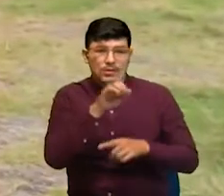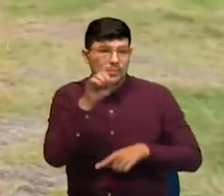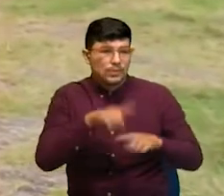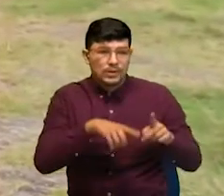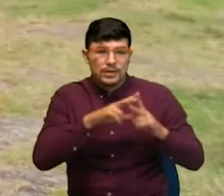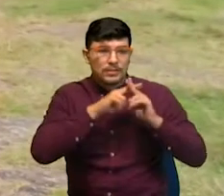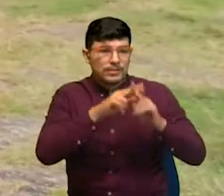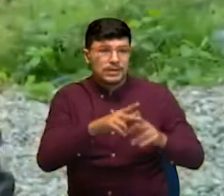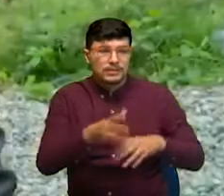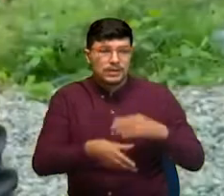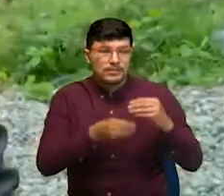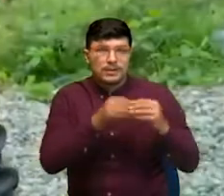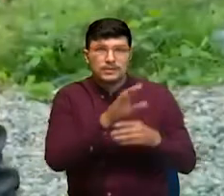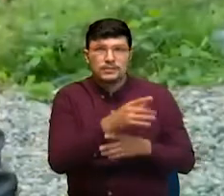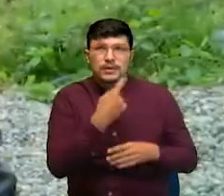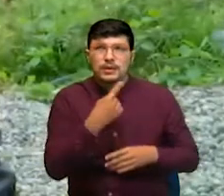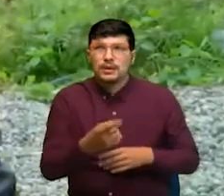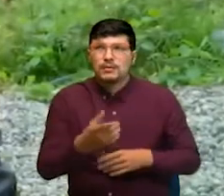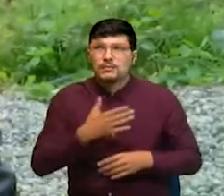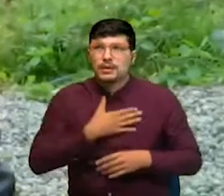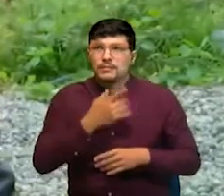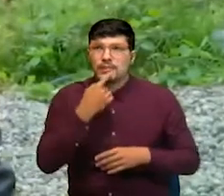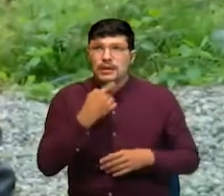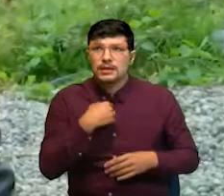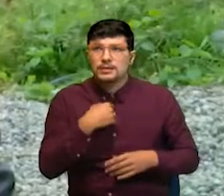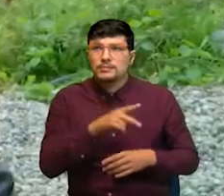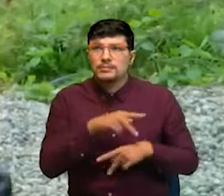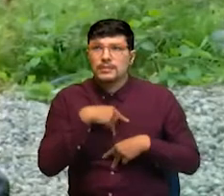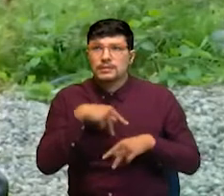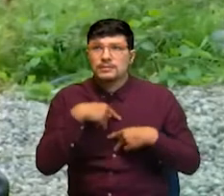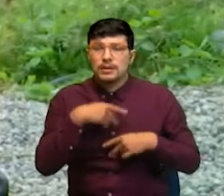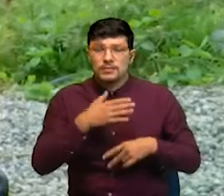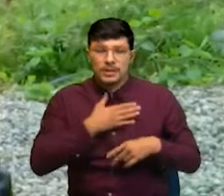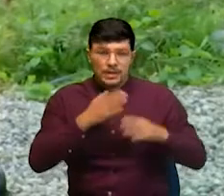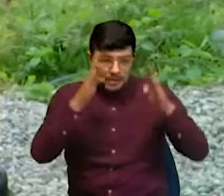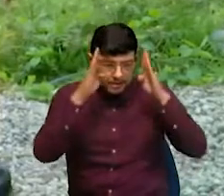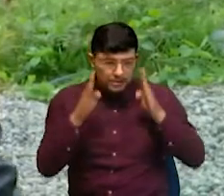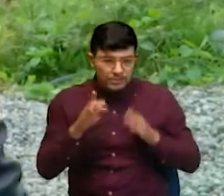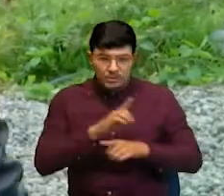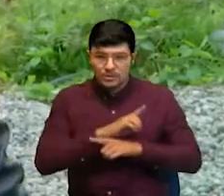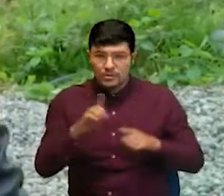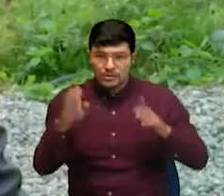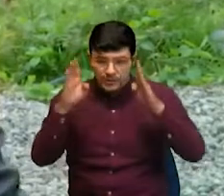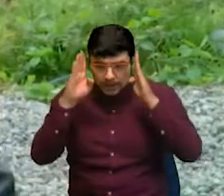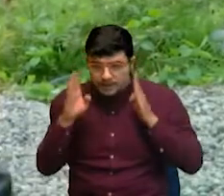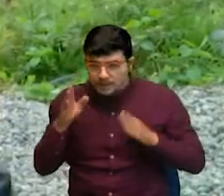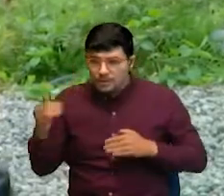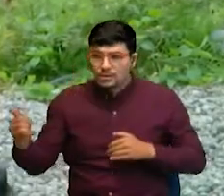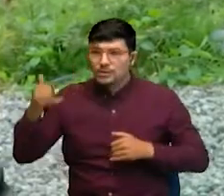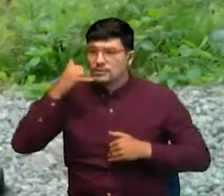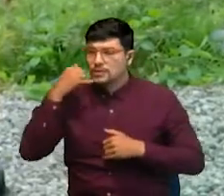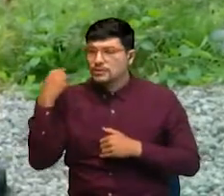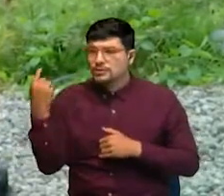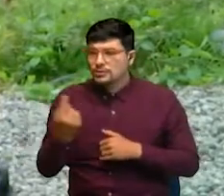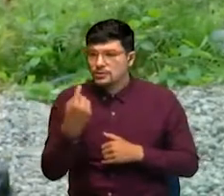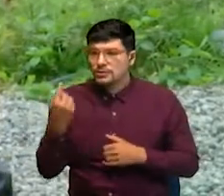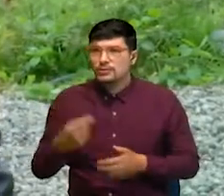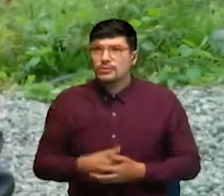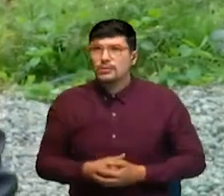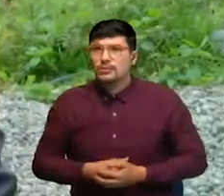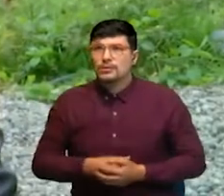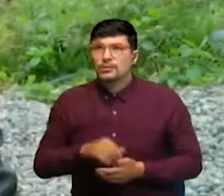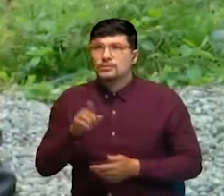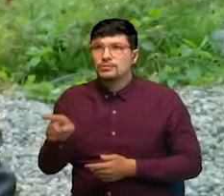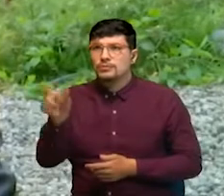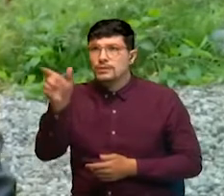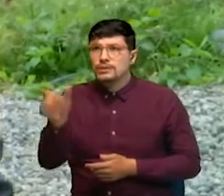agregó y me dice que no que él personalmente no me va a atender que me atiende telefónicamente solamente me